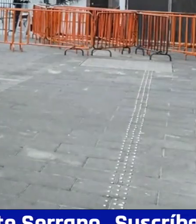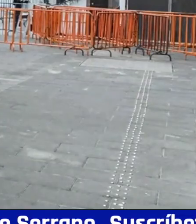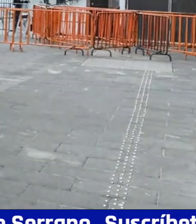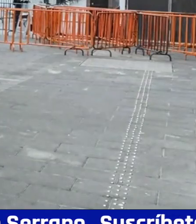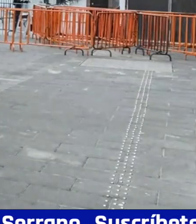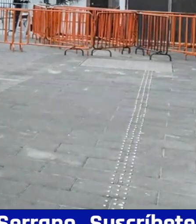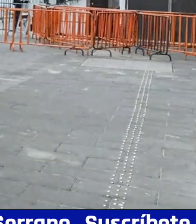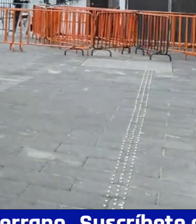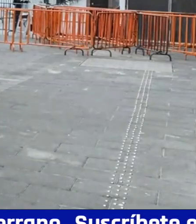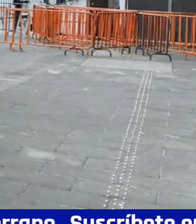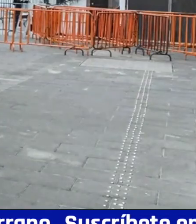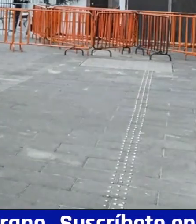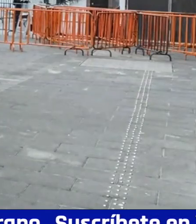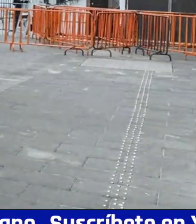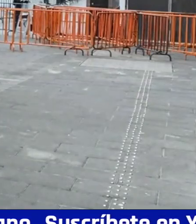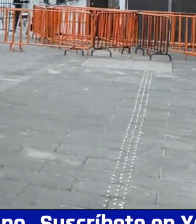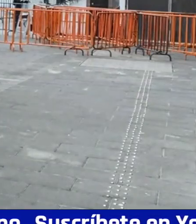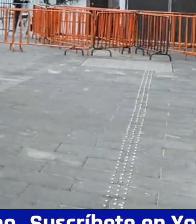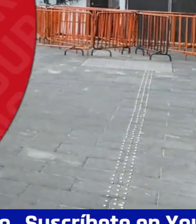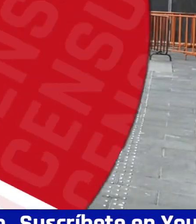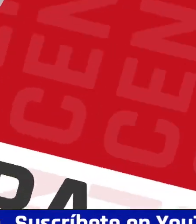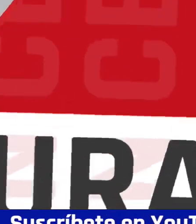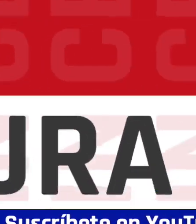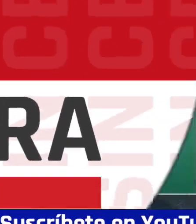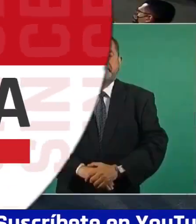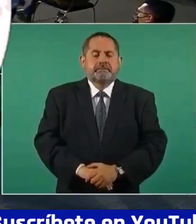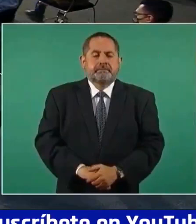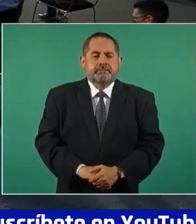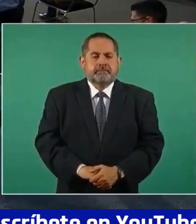de excarcelación. Pero no solo es eso, vamos a escuchar eso.